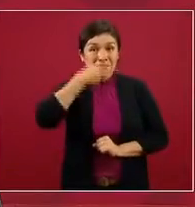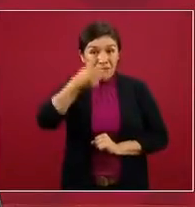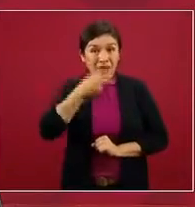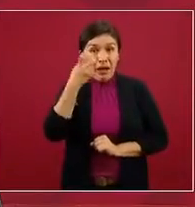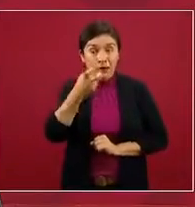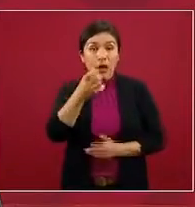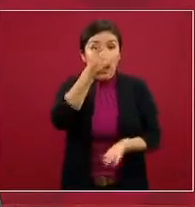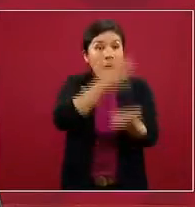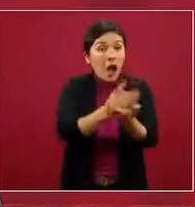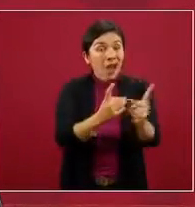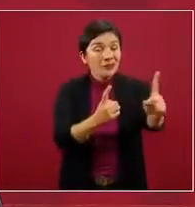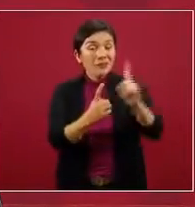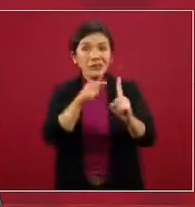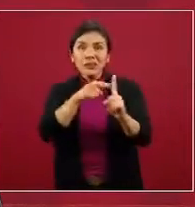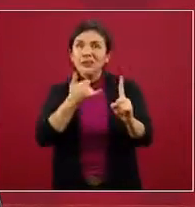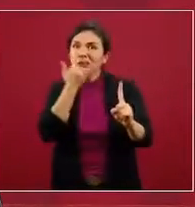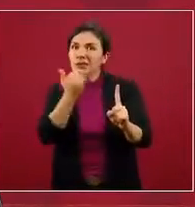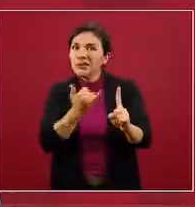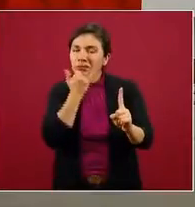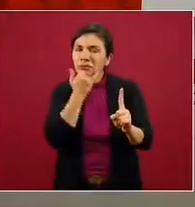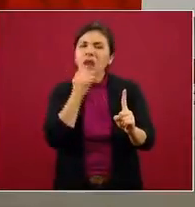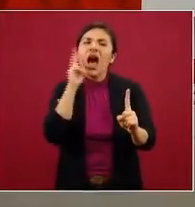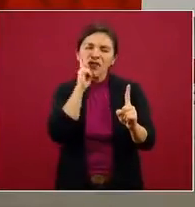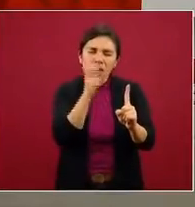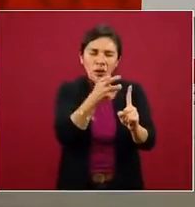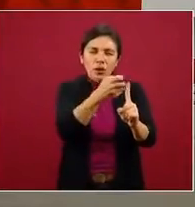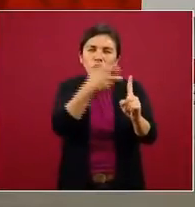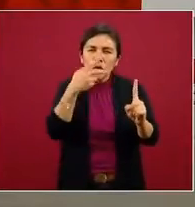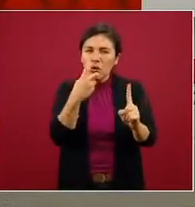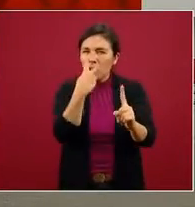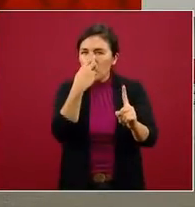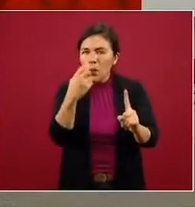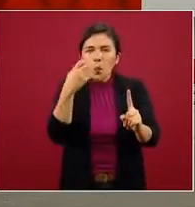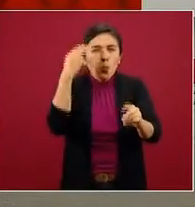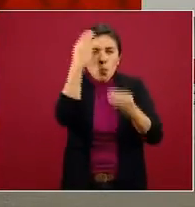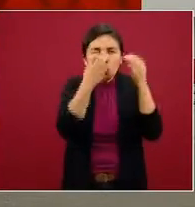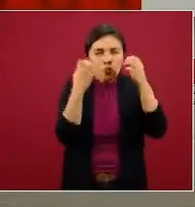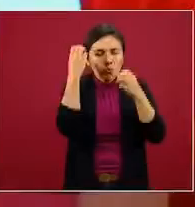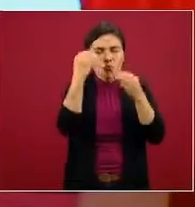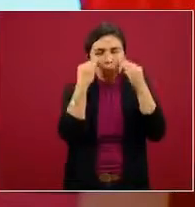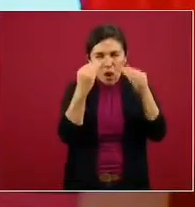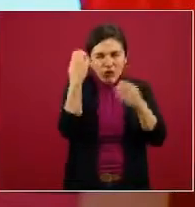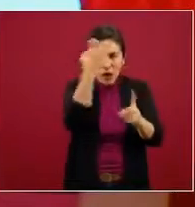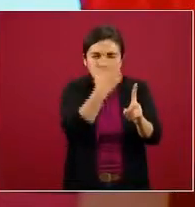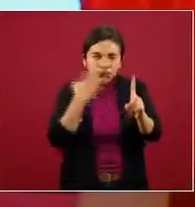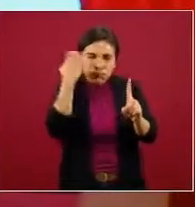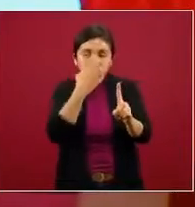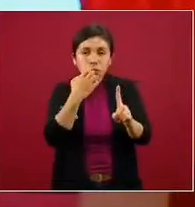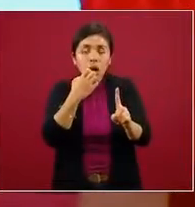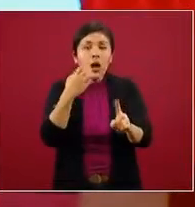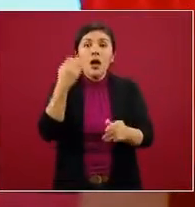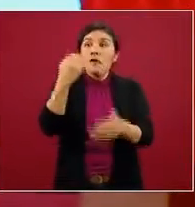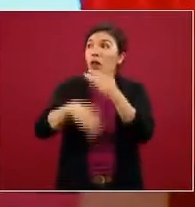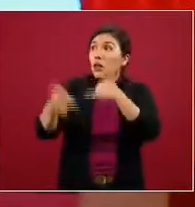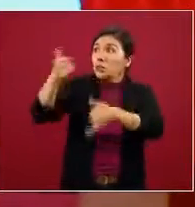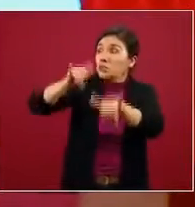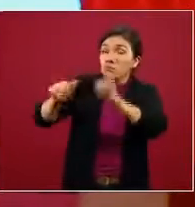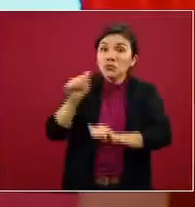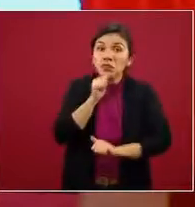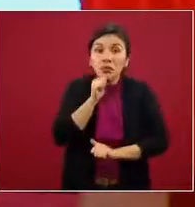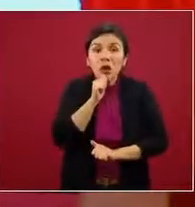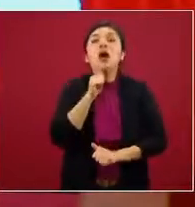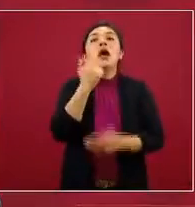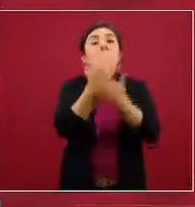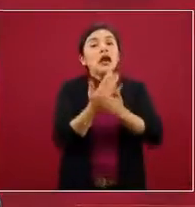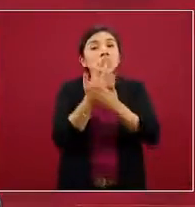se detecta un caso sospechoso, se le toma una muestra para diagnóstico por laboratorio, sin esperar el resultado del laboratorio, se hace un